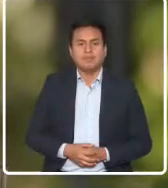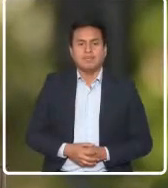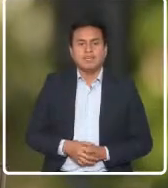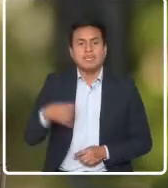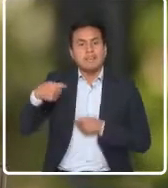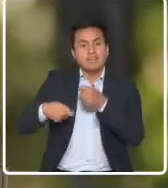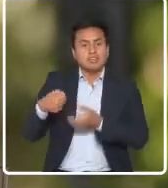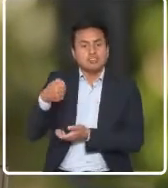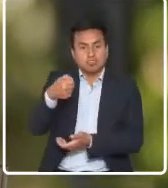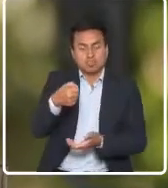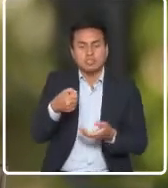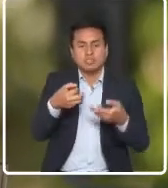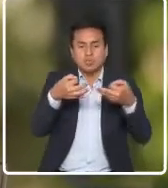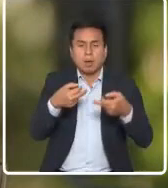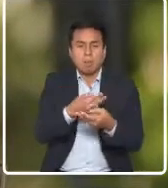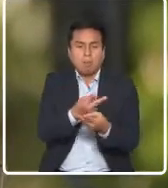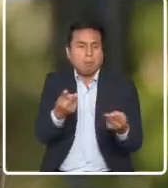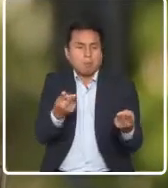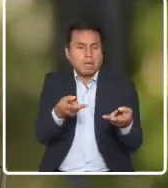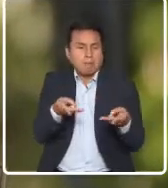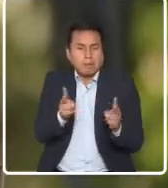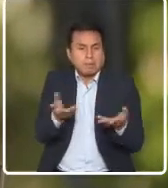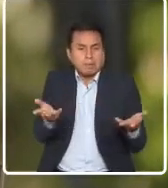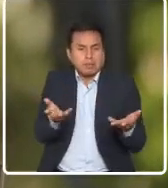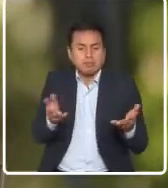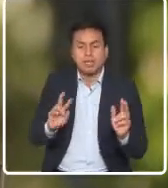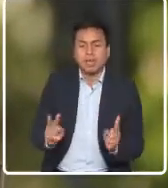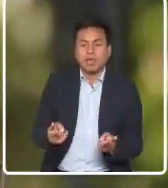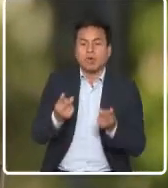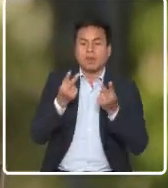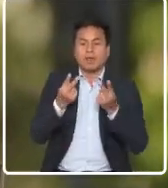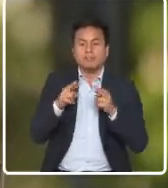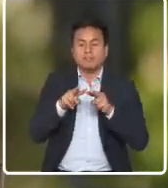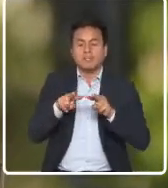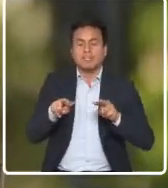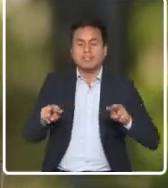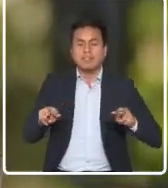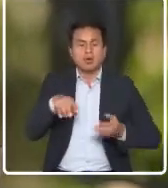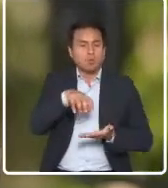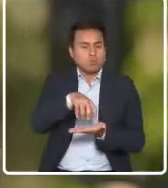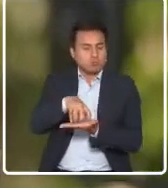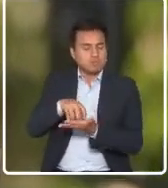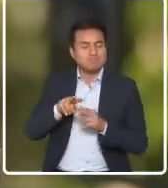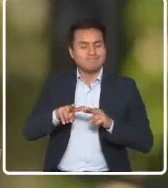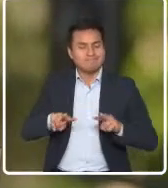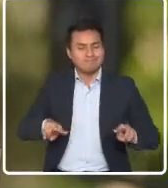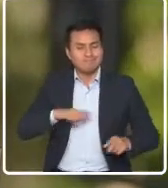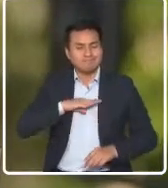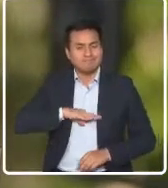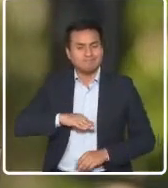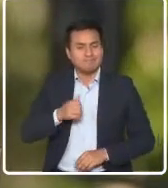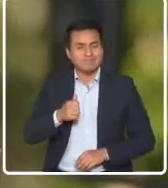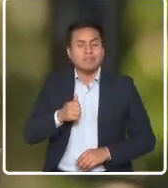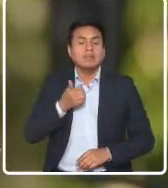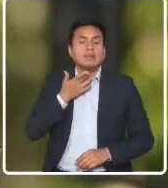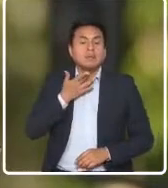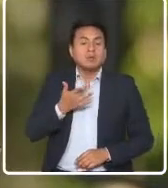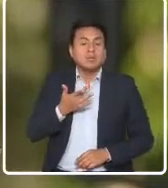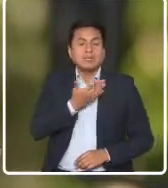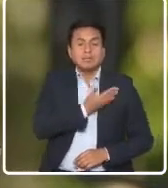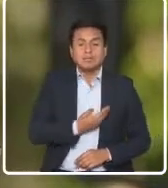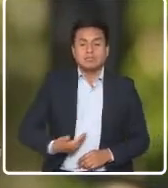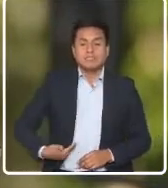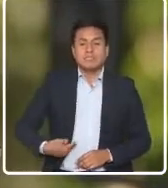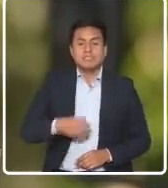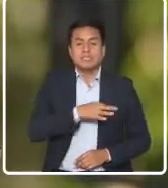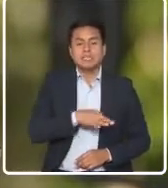Esa inversión en seguridad pública ha permitido ir recuperando la tranquilidad en nuestra comuna. Porque,